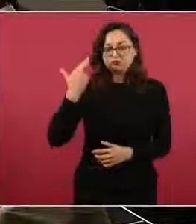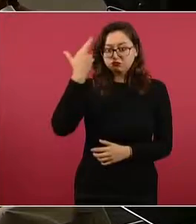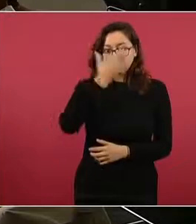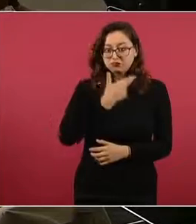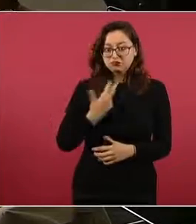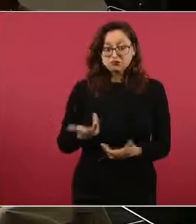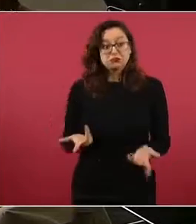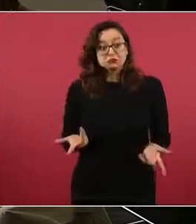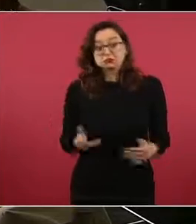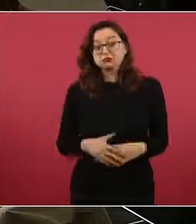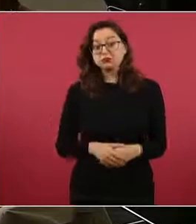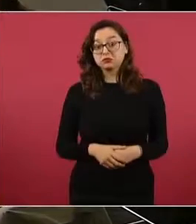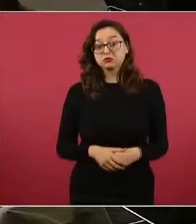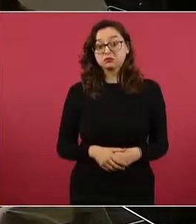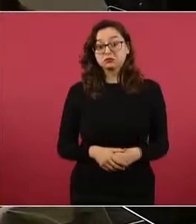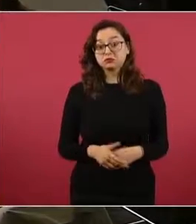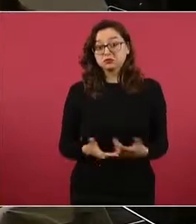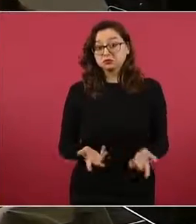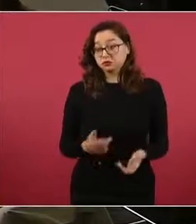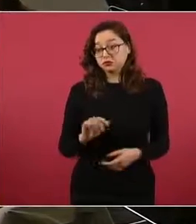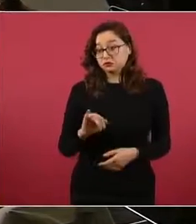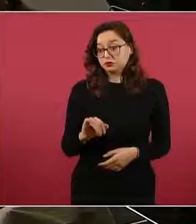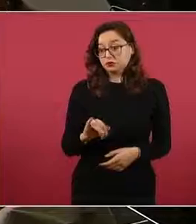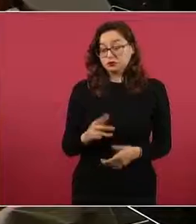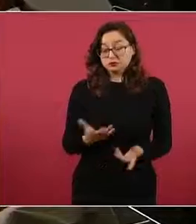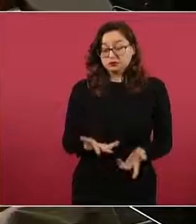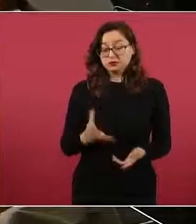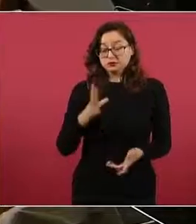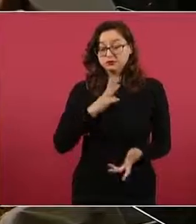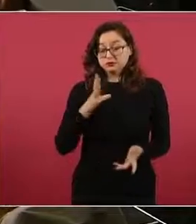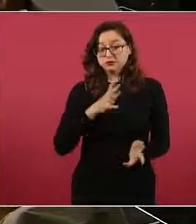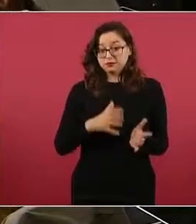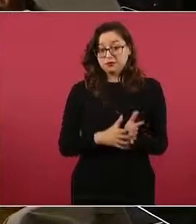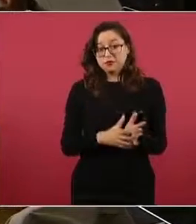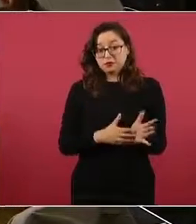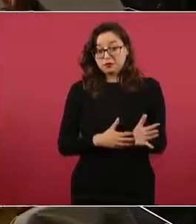Sí, pues esto es lo que recaudamos hasta ayer.